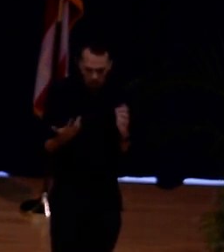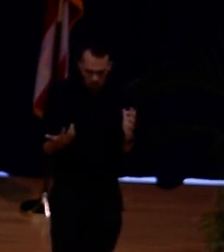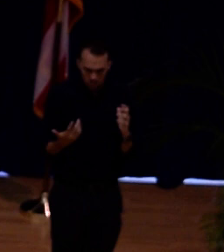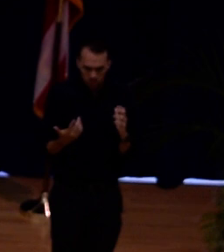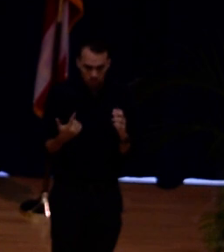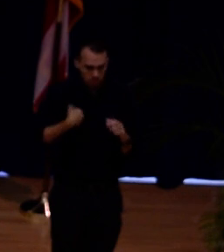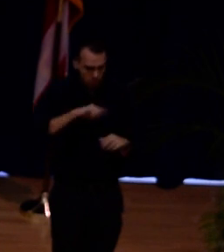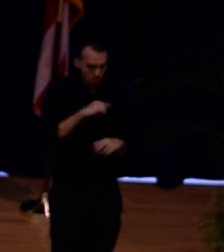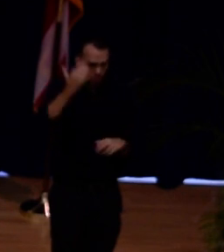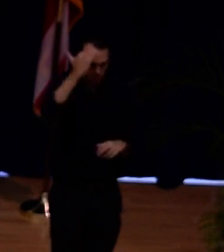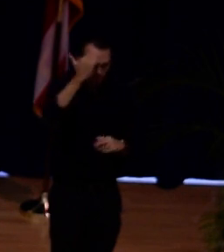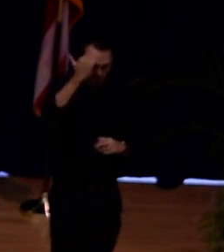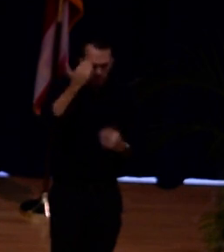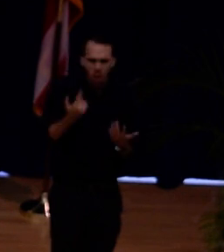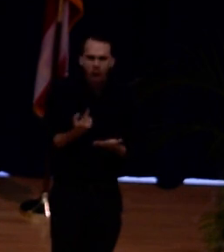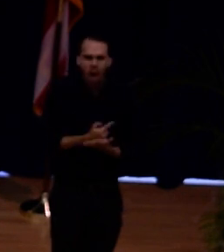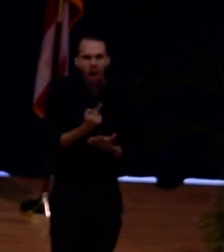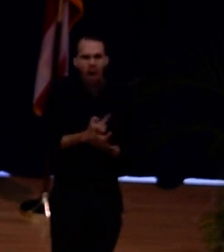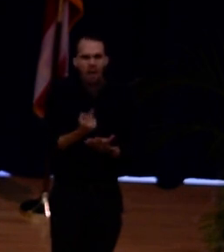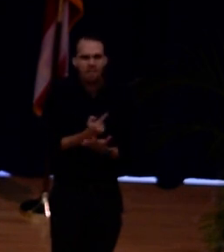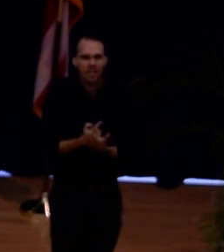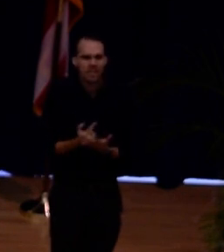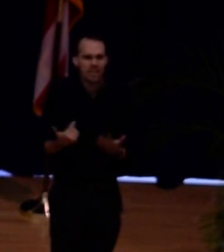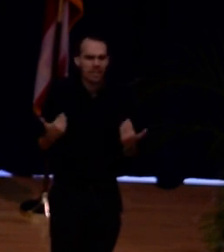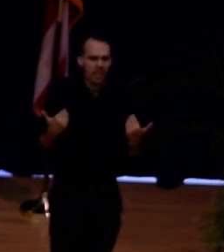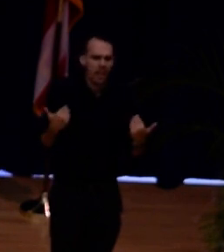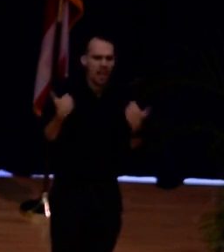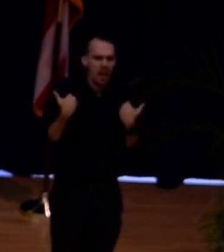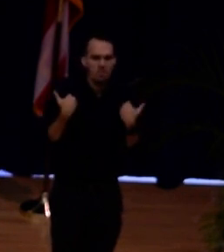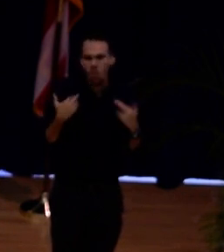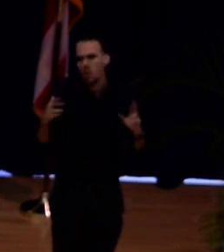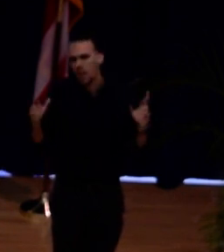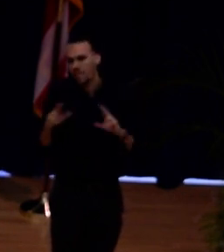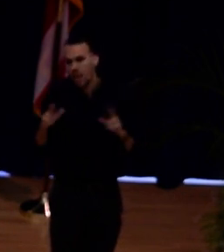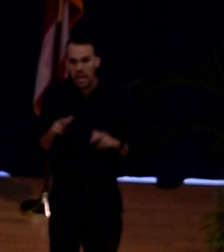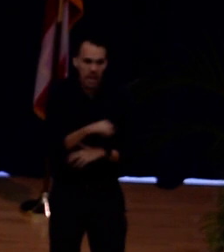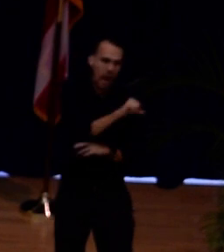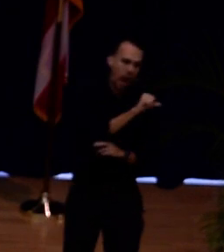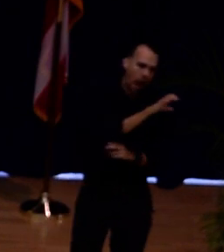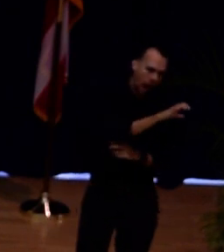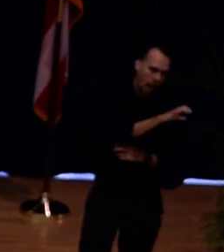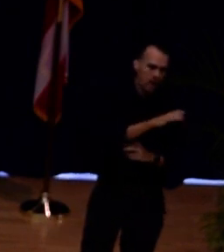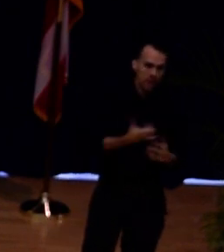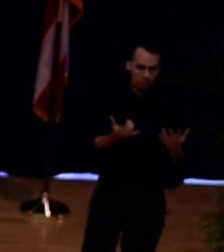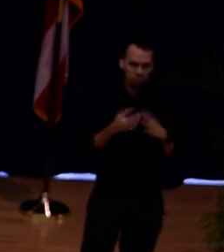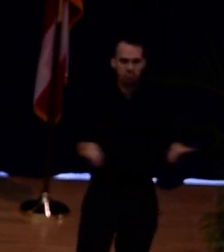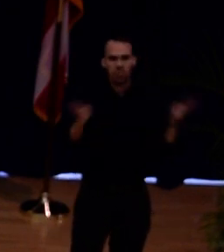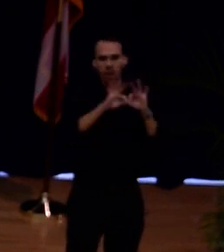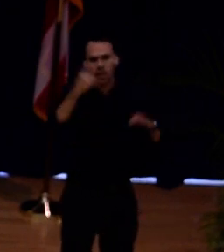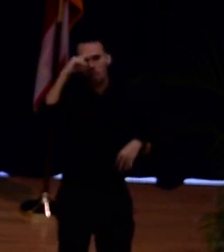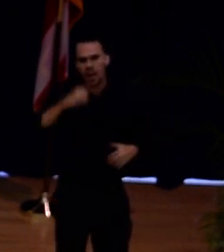Reconocemos que a veces, ¿verdad?, tenemos unas neveras, unos aires, unos sistemas que son esenciales para la